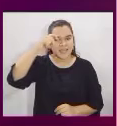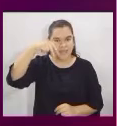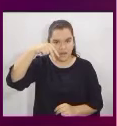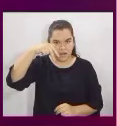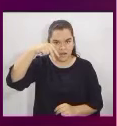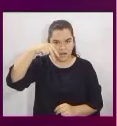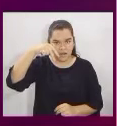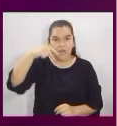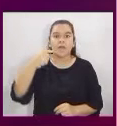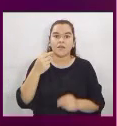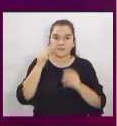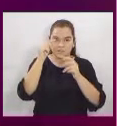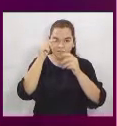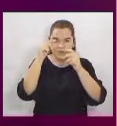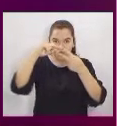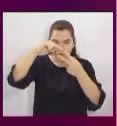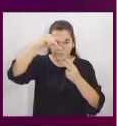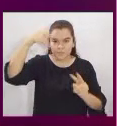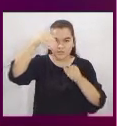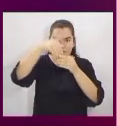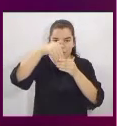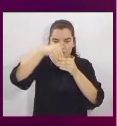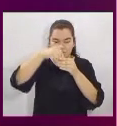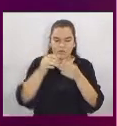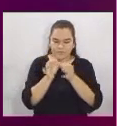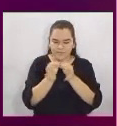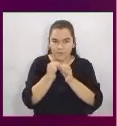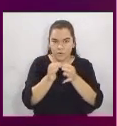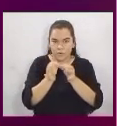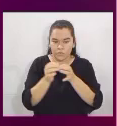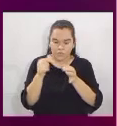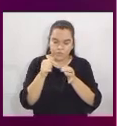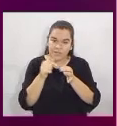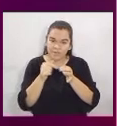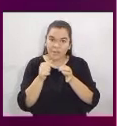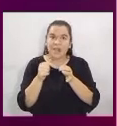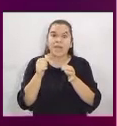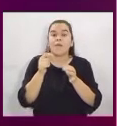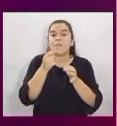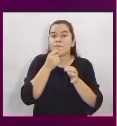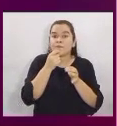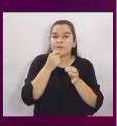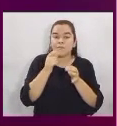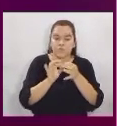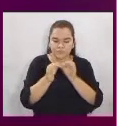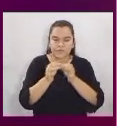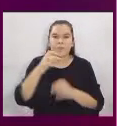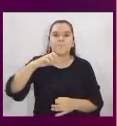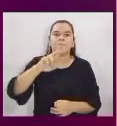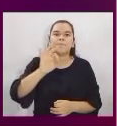la posibilidad de fabricar proteínas distintas, y si estas proteínas tienen una acción sobre